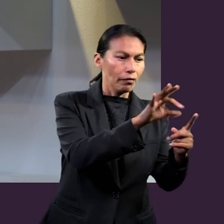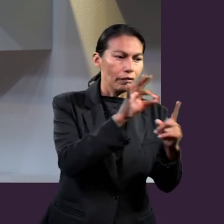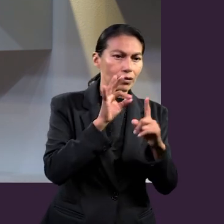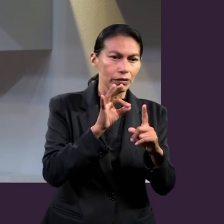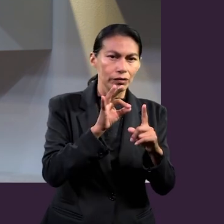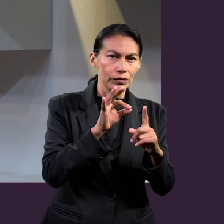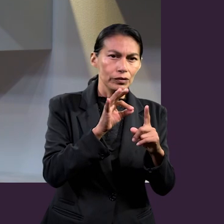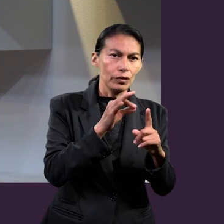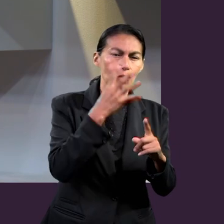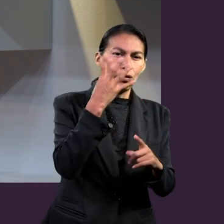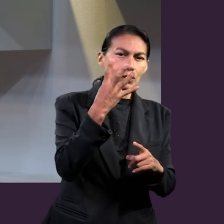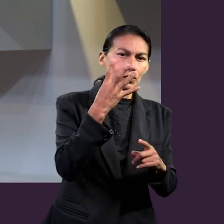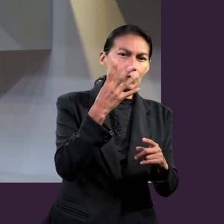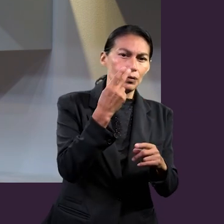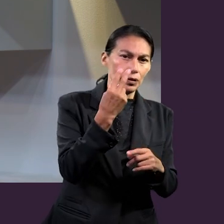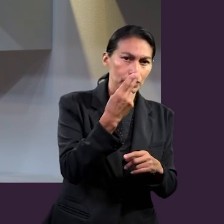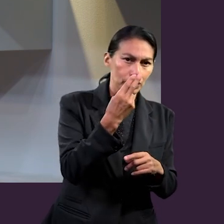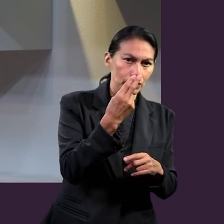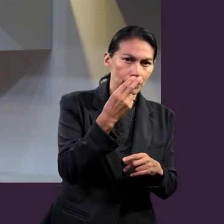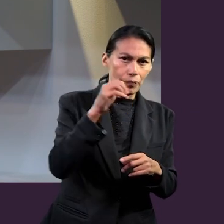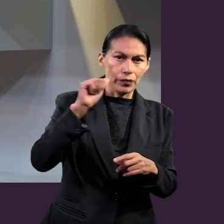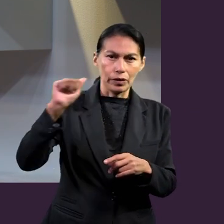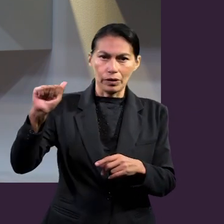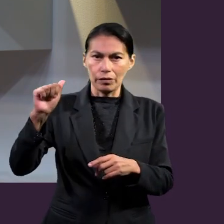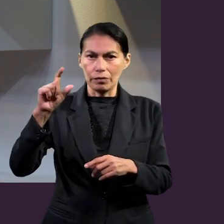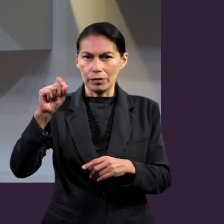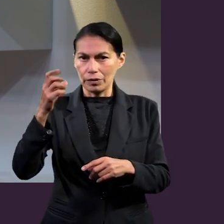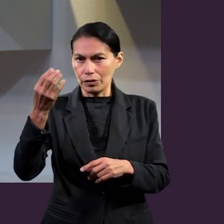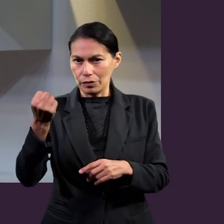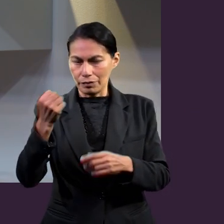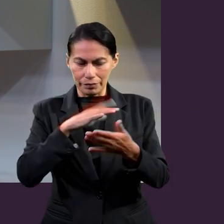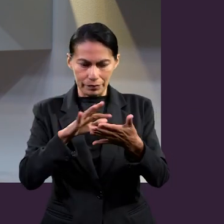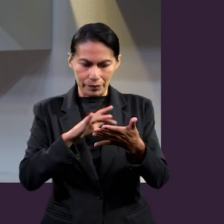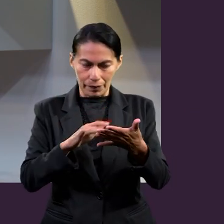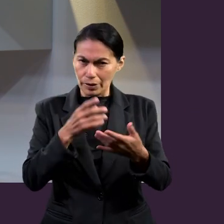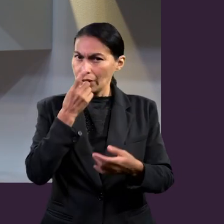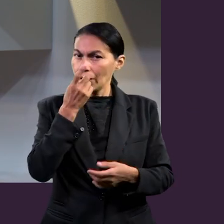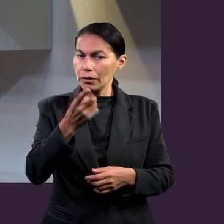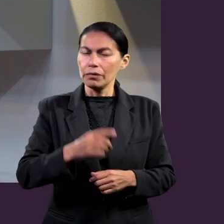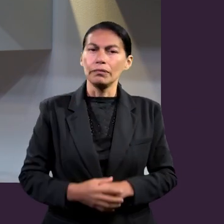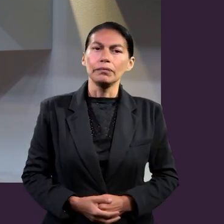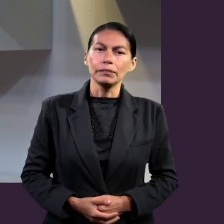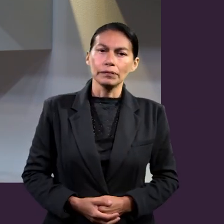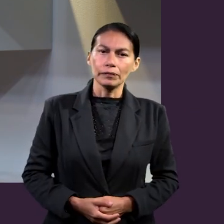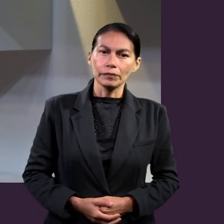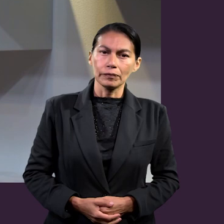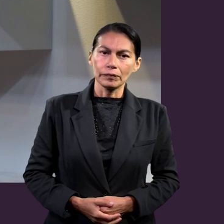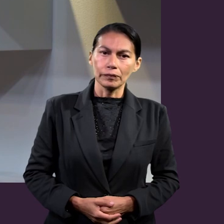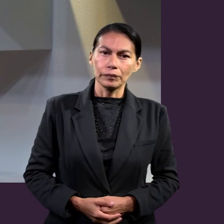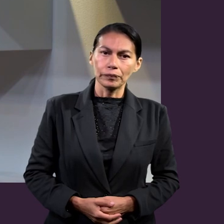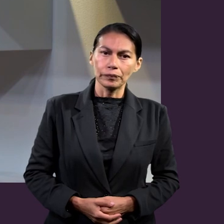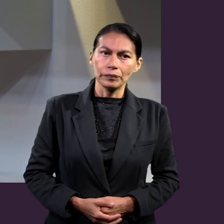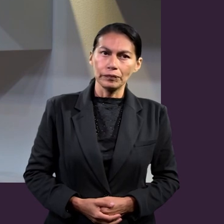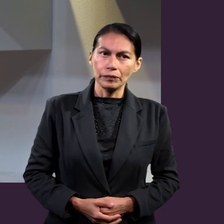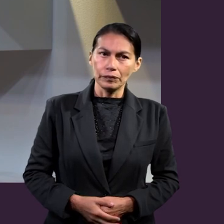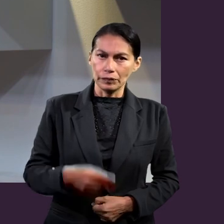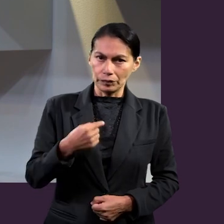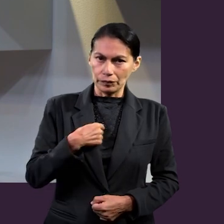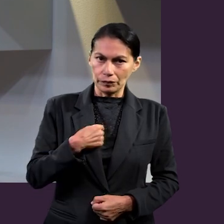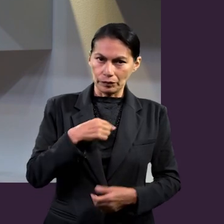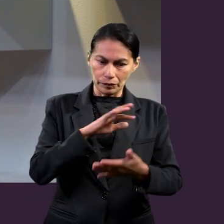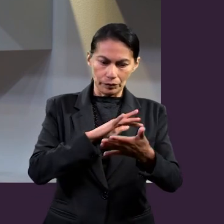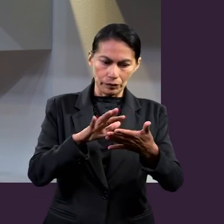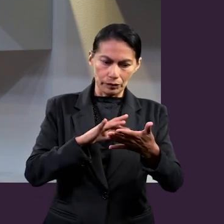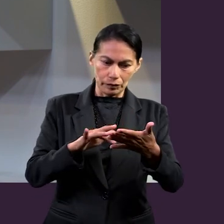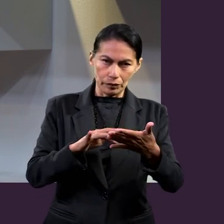Efesios 4, 25 hasta el 29. Dice así la palabra de Dios. Yo estoy